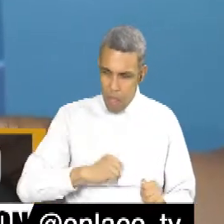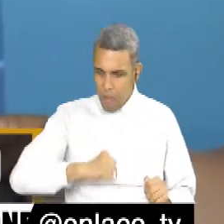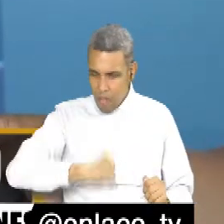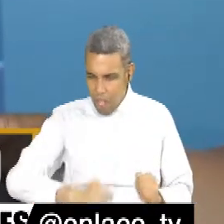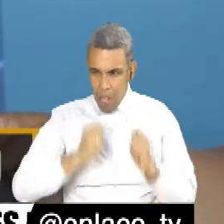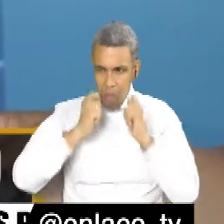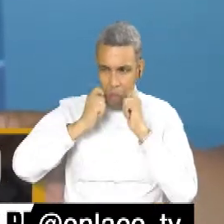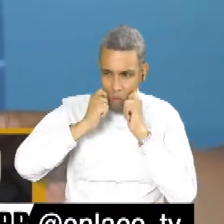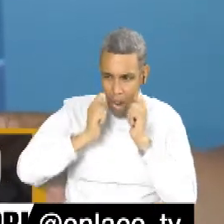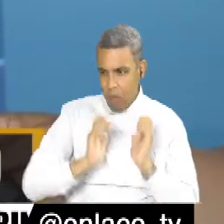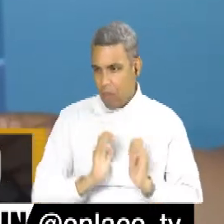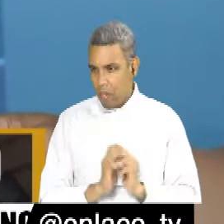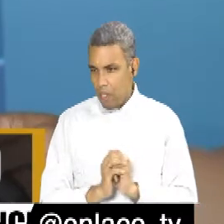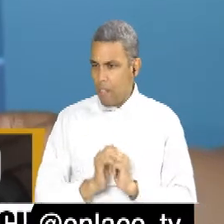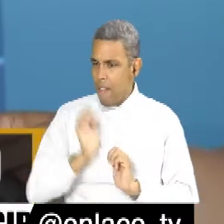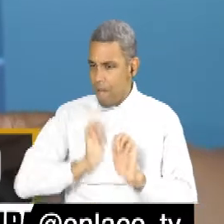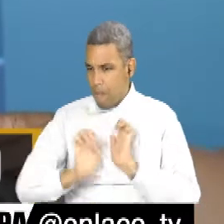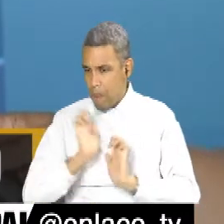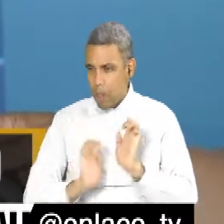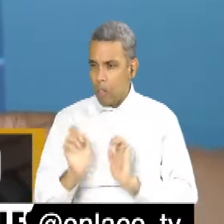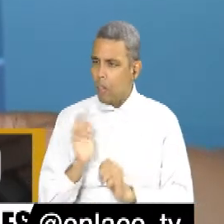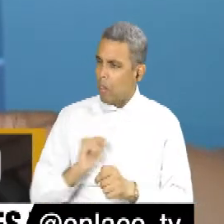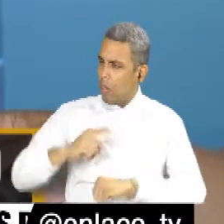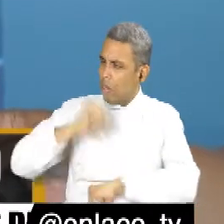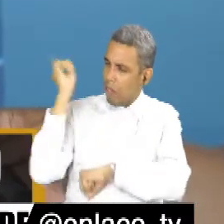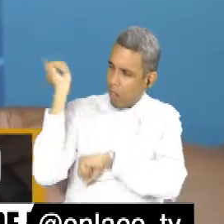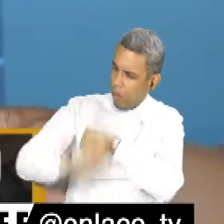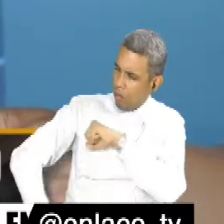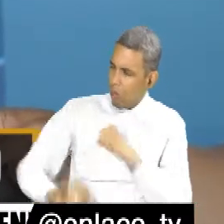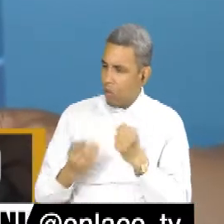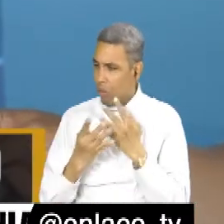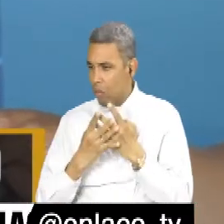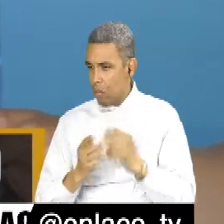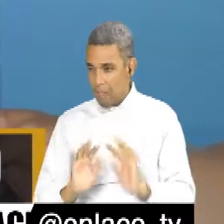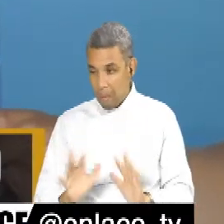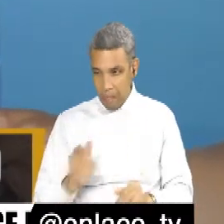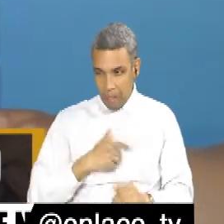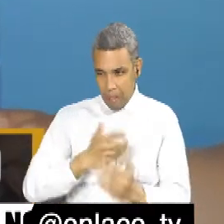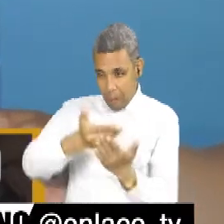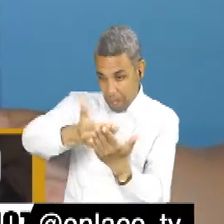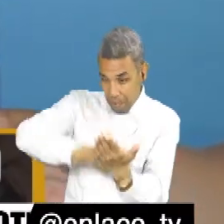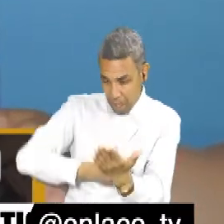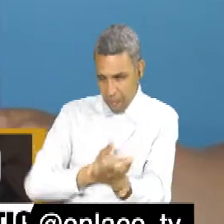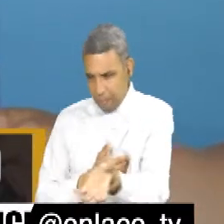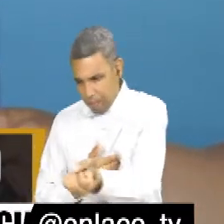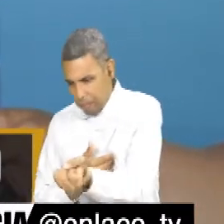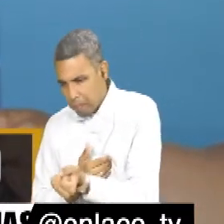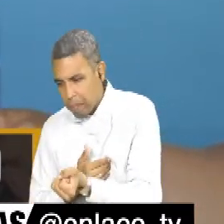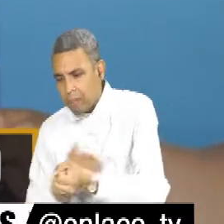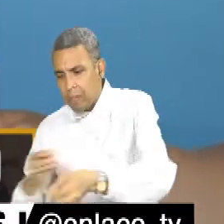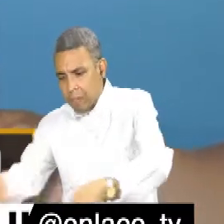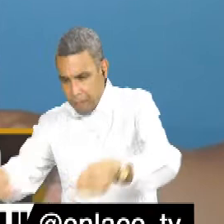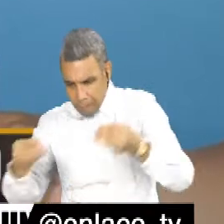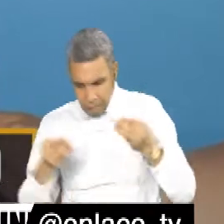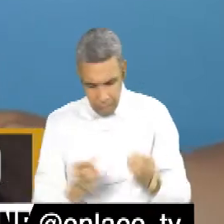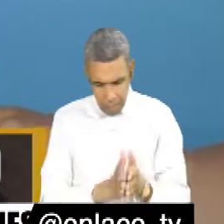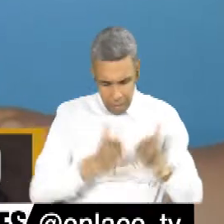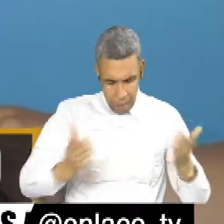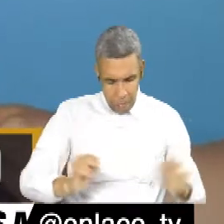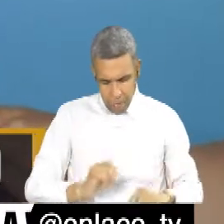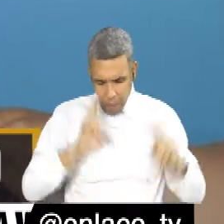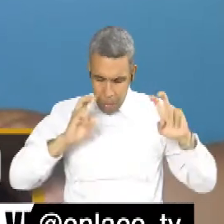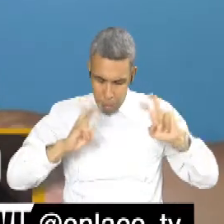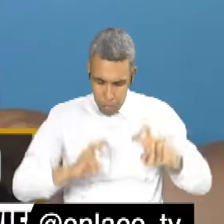sesgo político, tienen bajo la reja a ese tipo de dirigentes, como es el caso del compañero David Ravelo